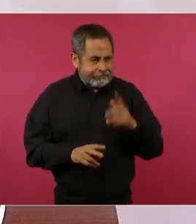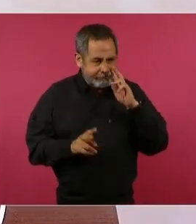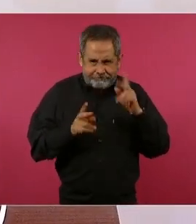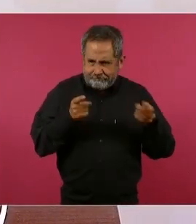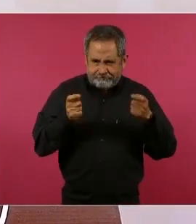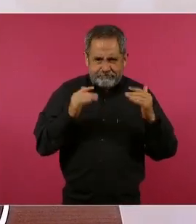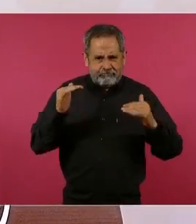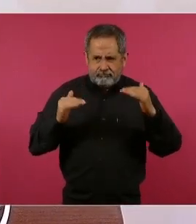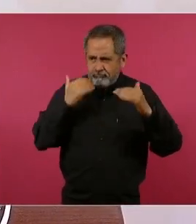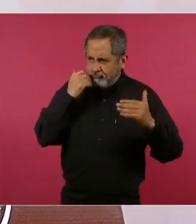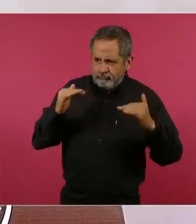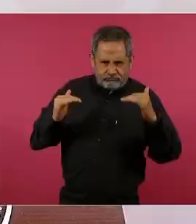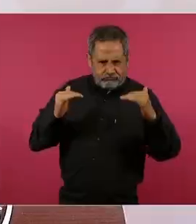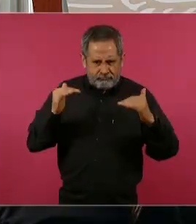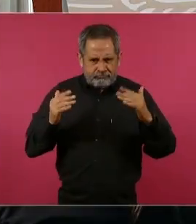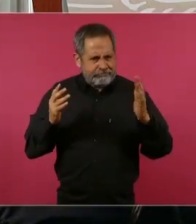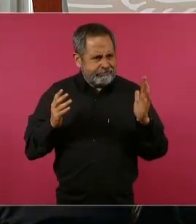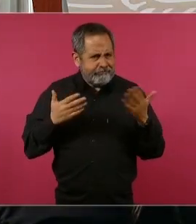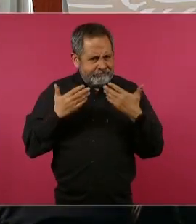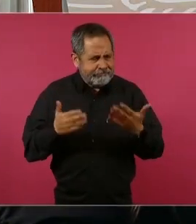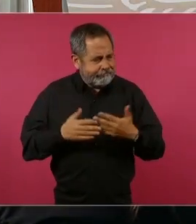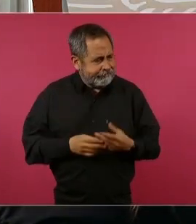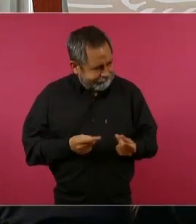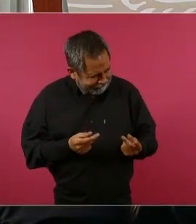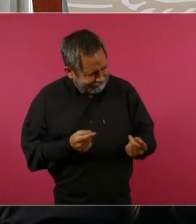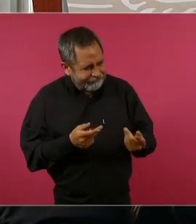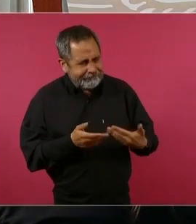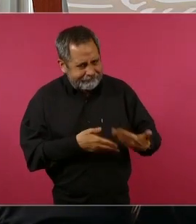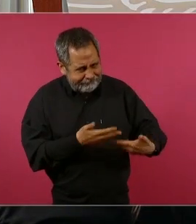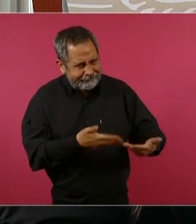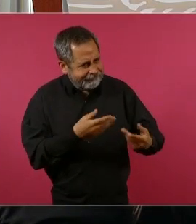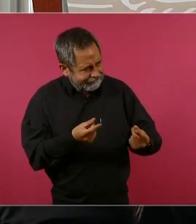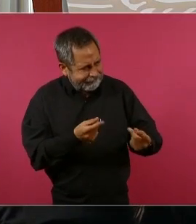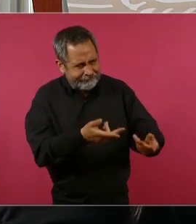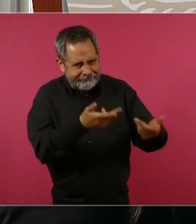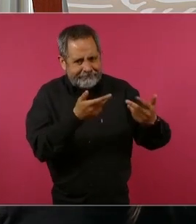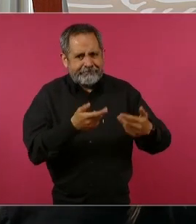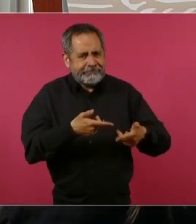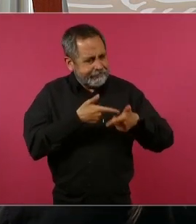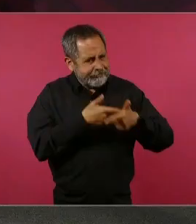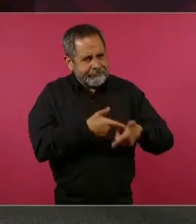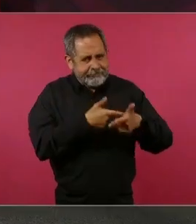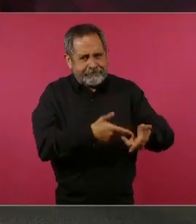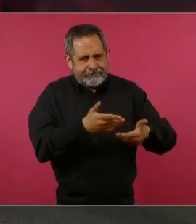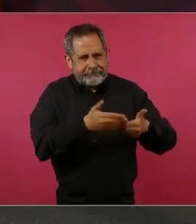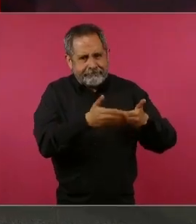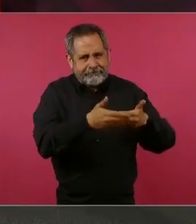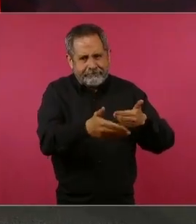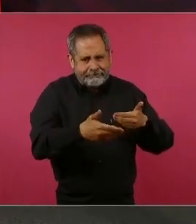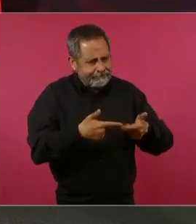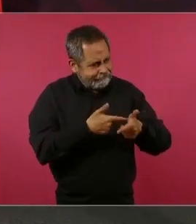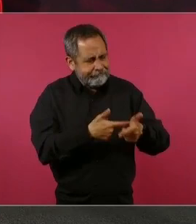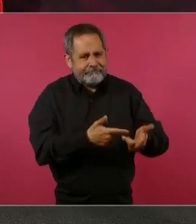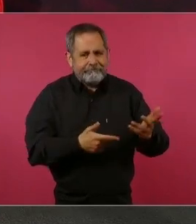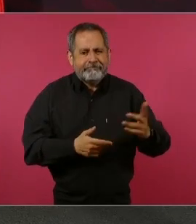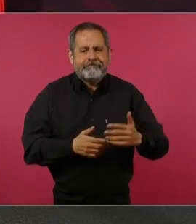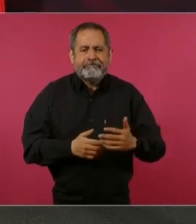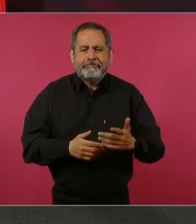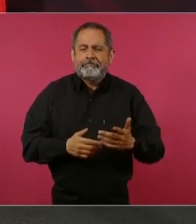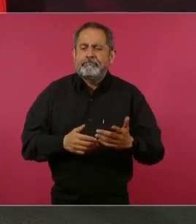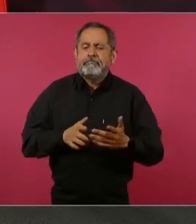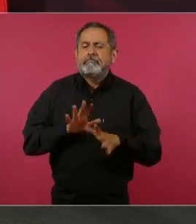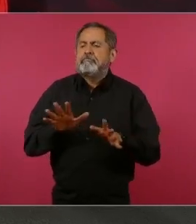contrapesos, como ellos plantean, que le echen ganas, hay que seguir adelante. O sea, no es que